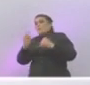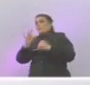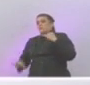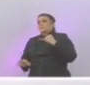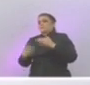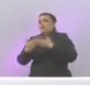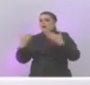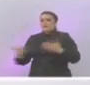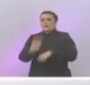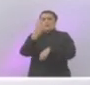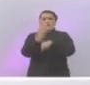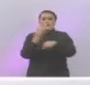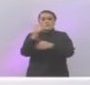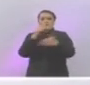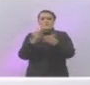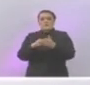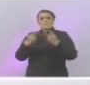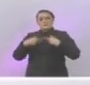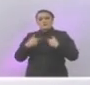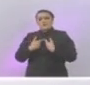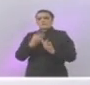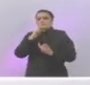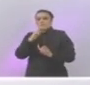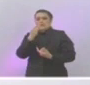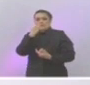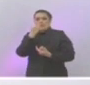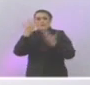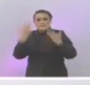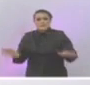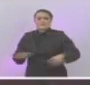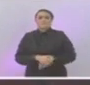nacional con menos carencia alimentaria en todo el país.